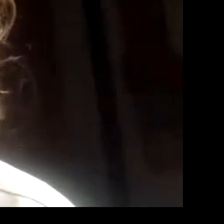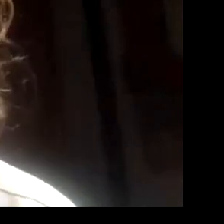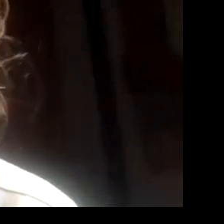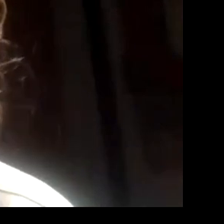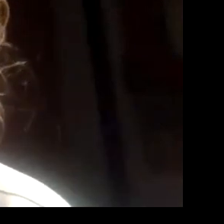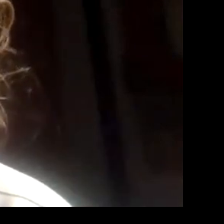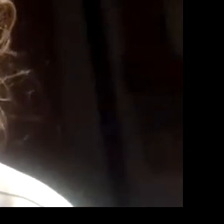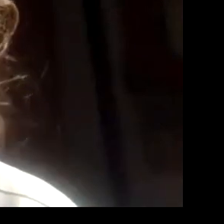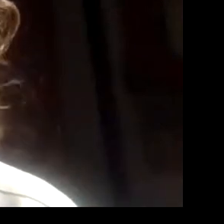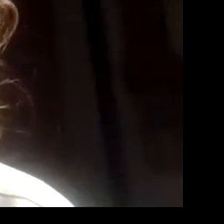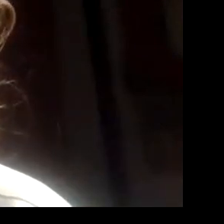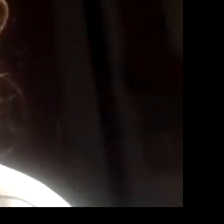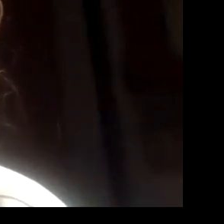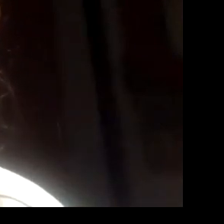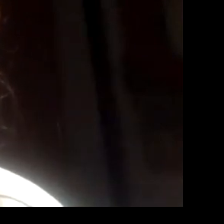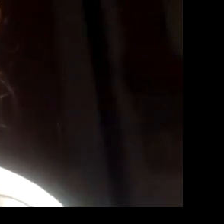por venir.